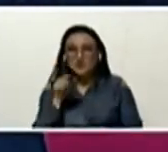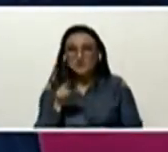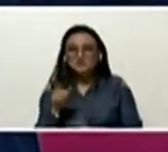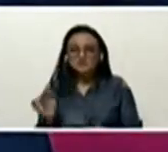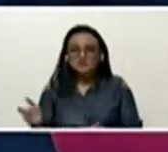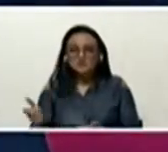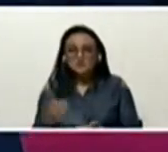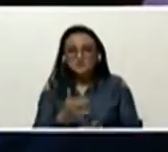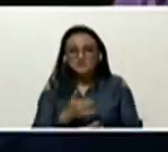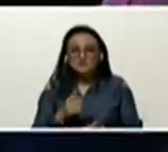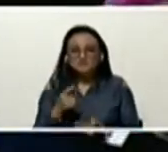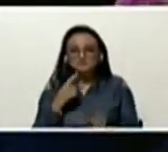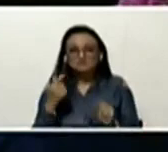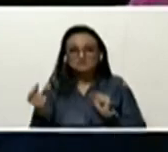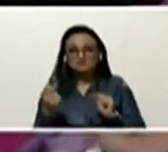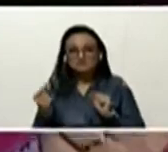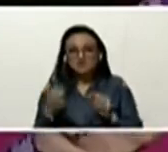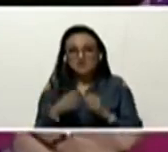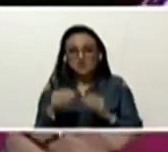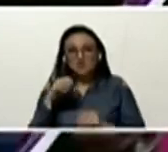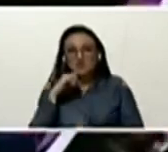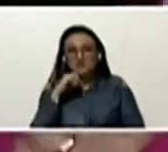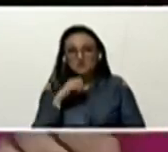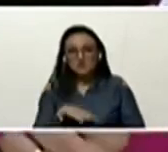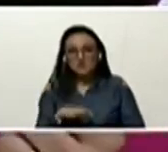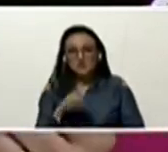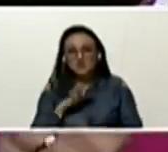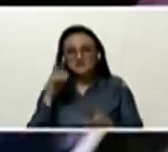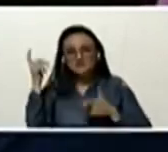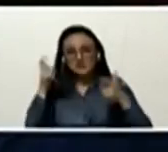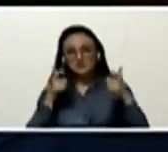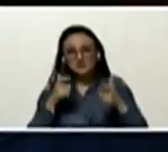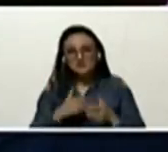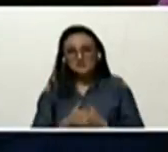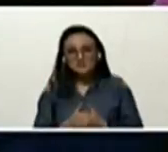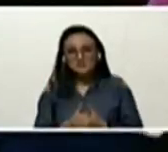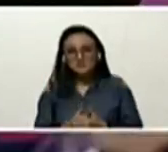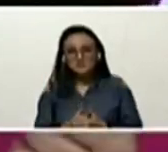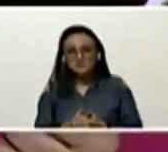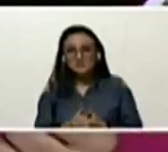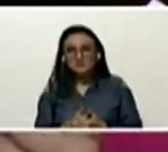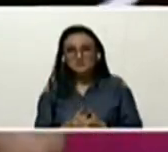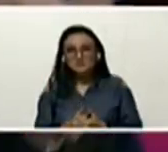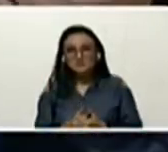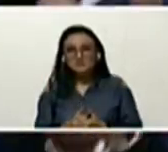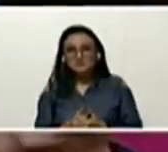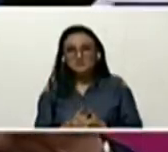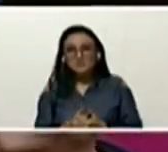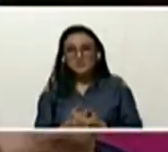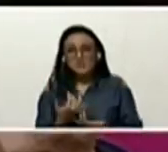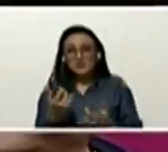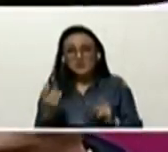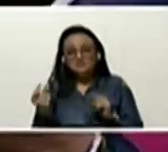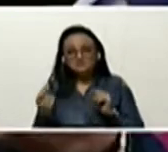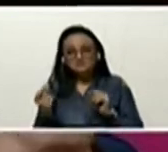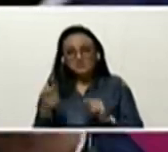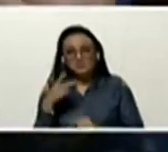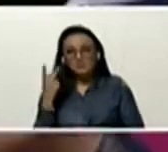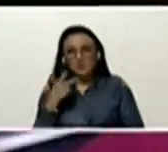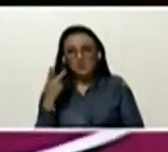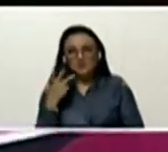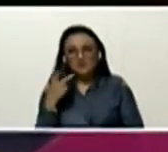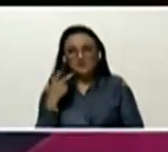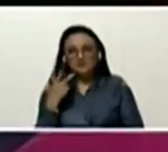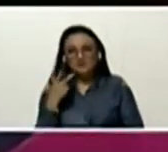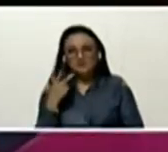compilado finalmente de debates, de toda una historia de chavismo, que han pasado por el debate político y que hemos